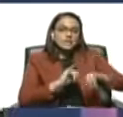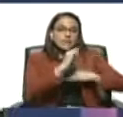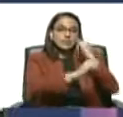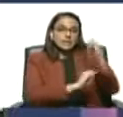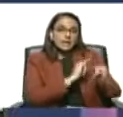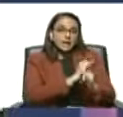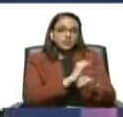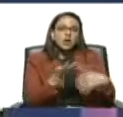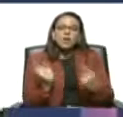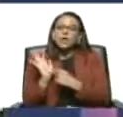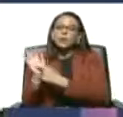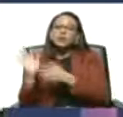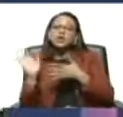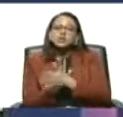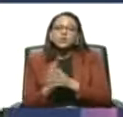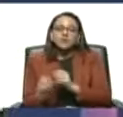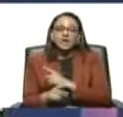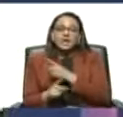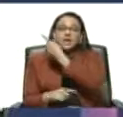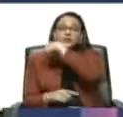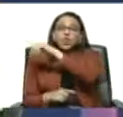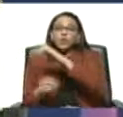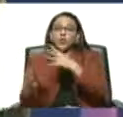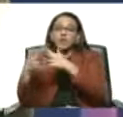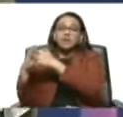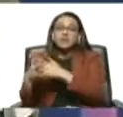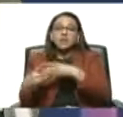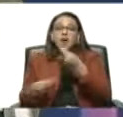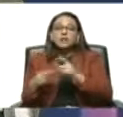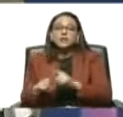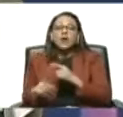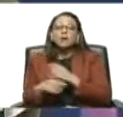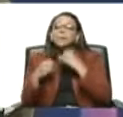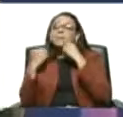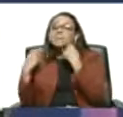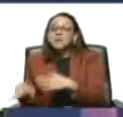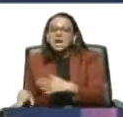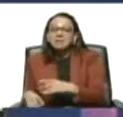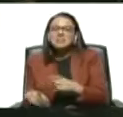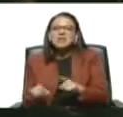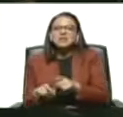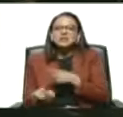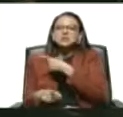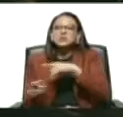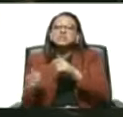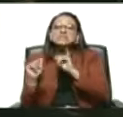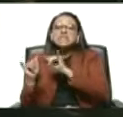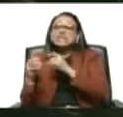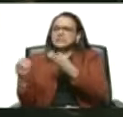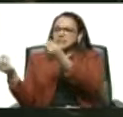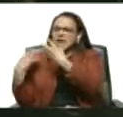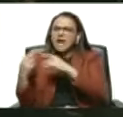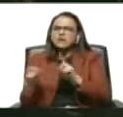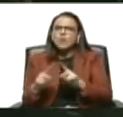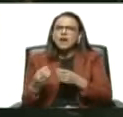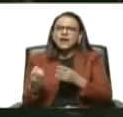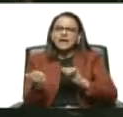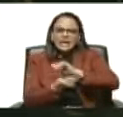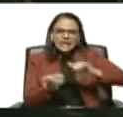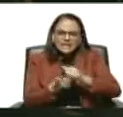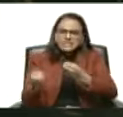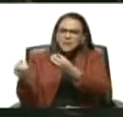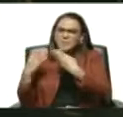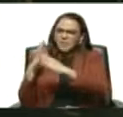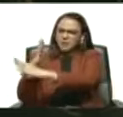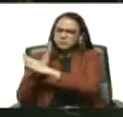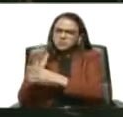del consenso de Washington con sus repetidas y cíclicas crisis económicas y financieras. Así que nos